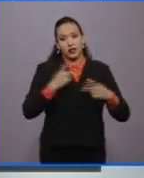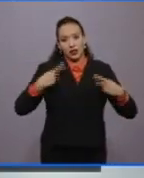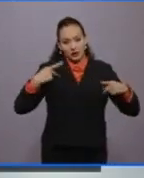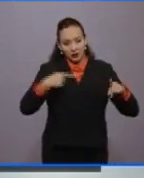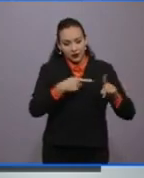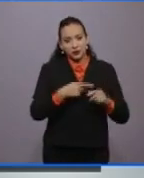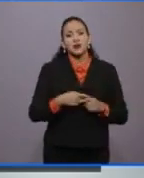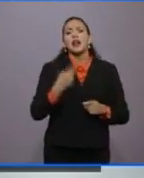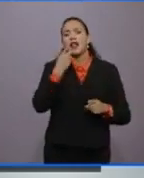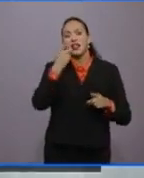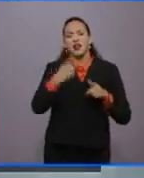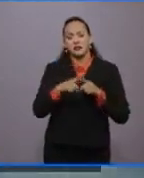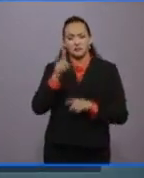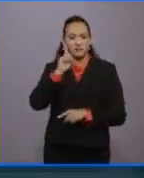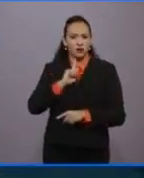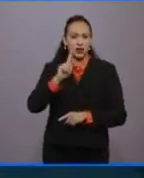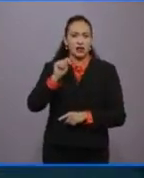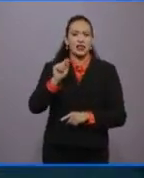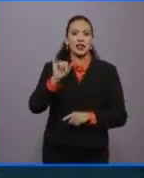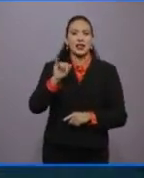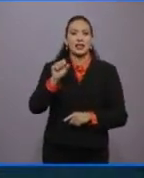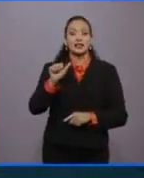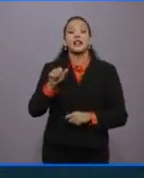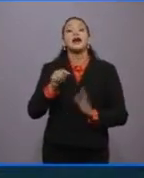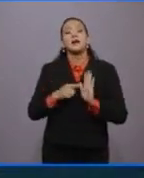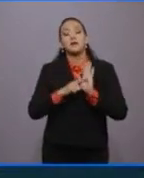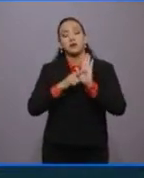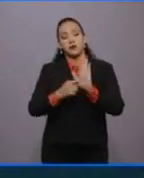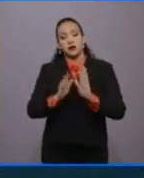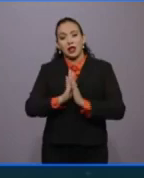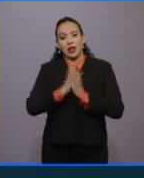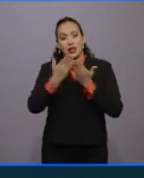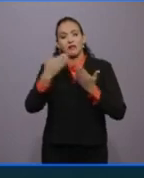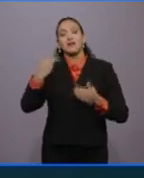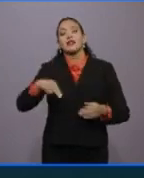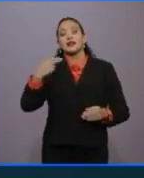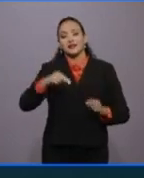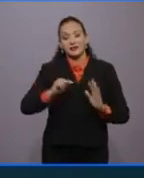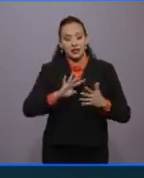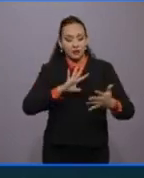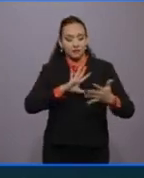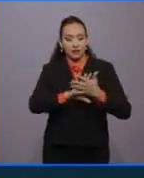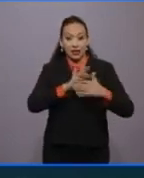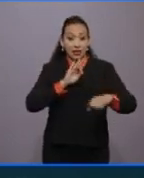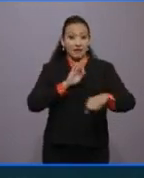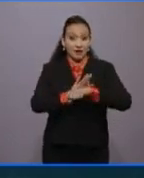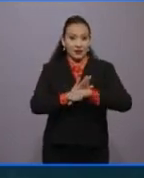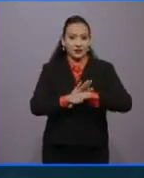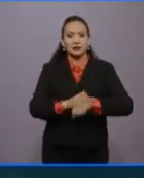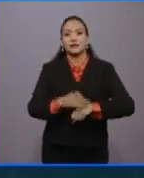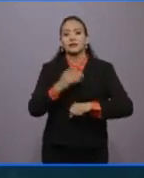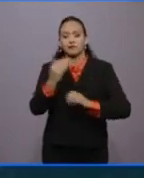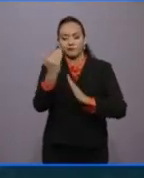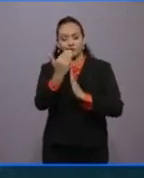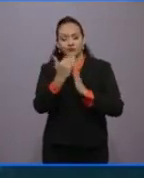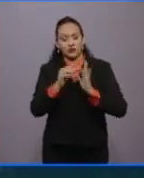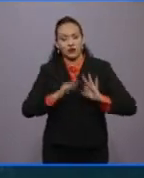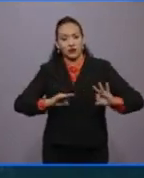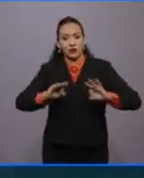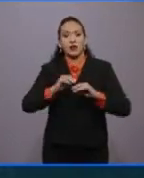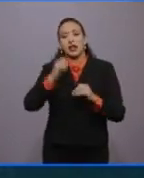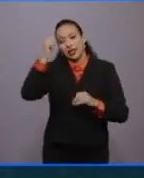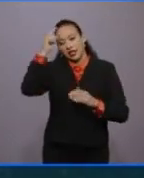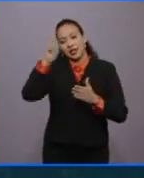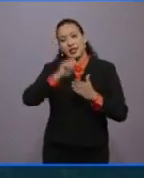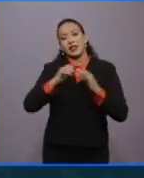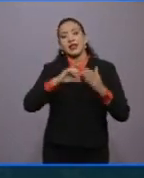Federal, Taisia Cruz Parcero, durante la presentación del libro Defensa Penal, Cuestiones Fundamentales, editado por el Centro de